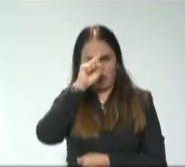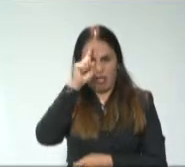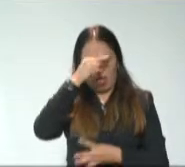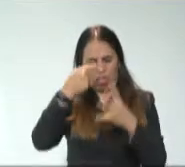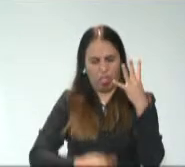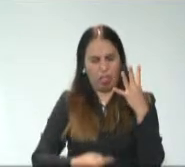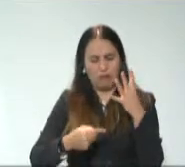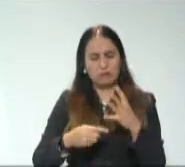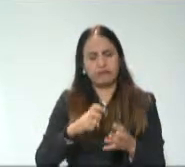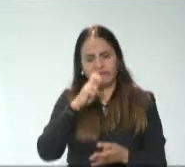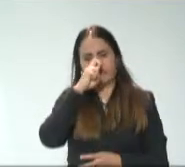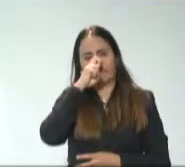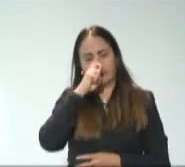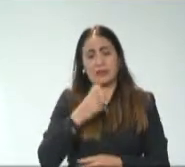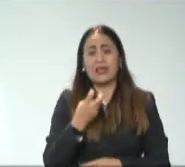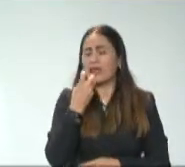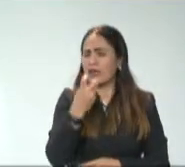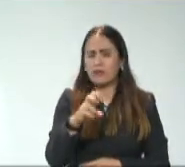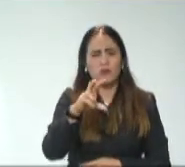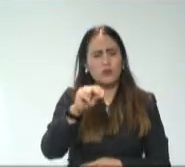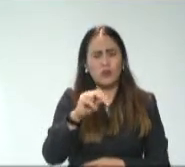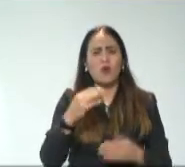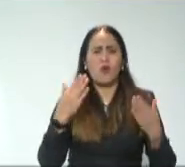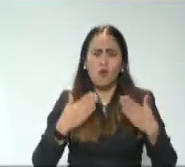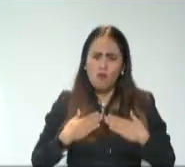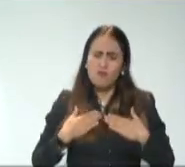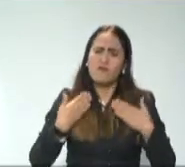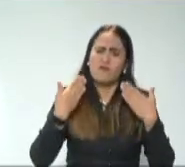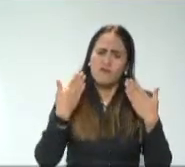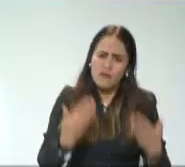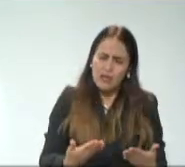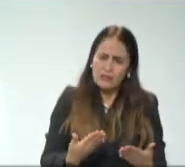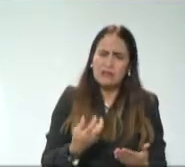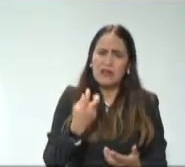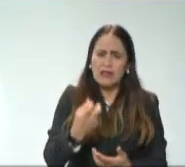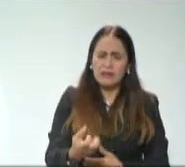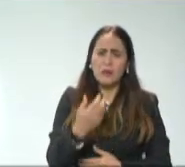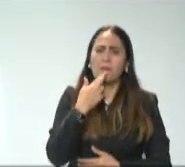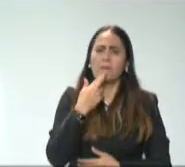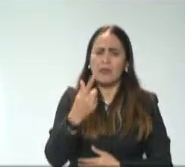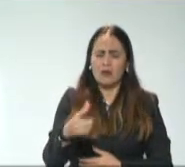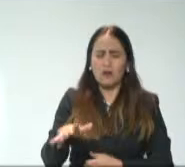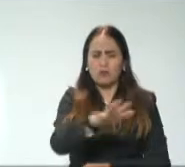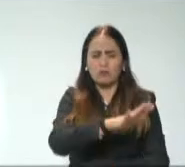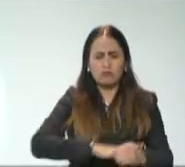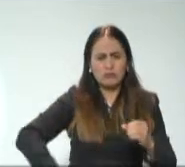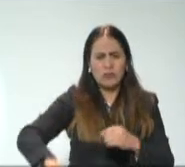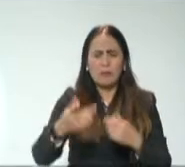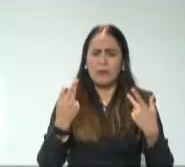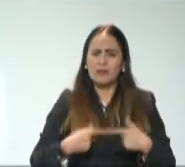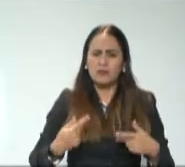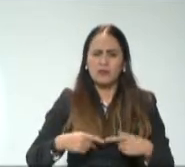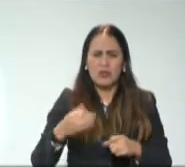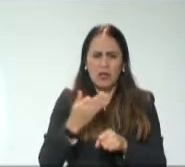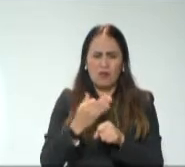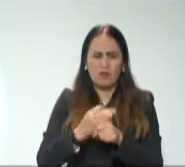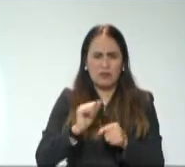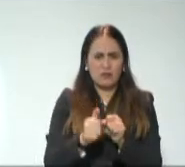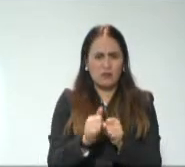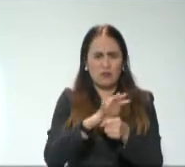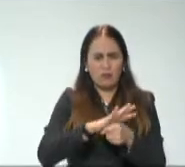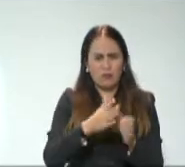convencimiento y la confianza en la autoridad es lo que saca flote a una sociedad en momentos de crisis como la que estamos